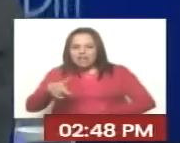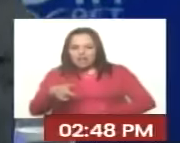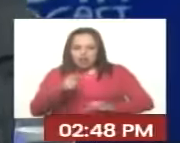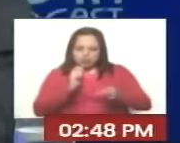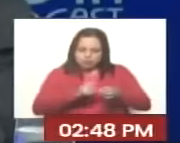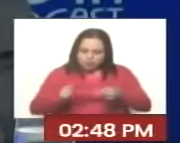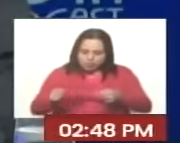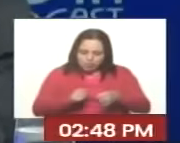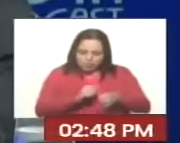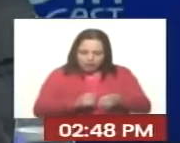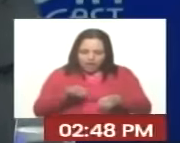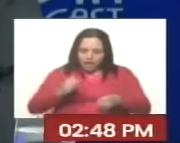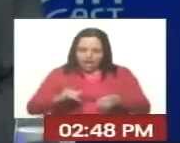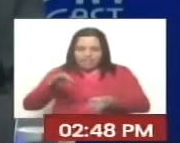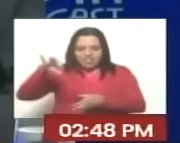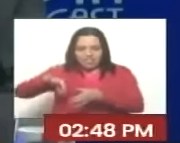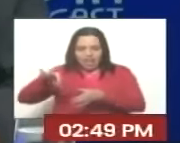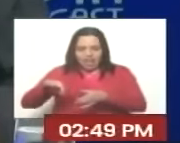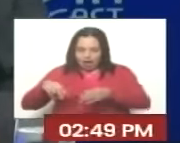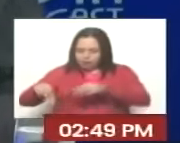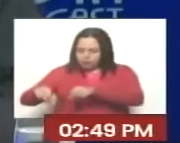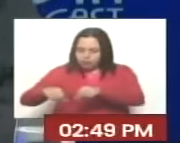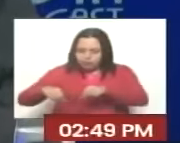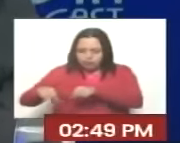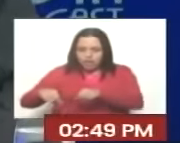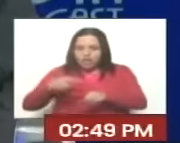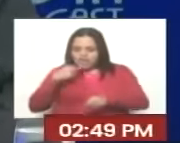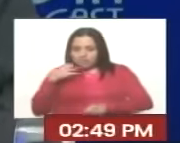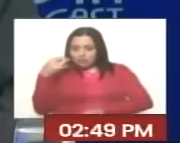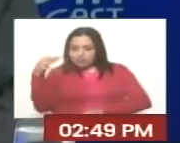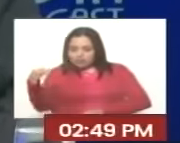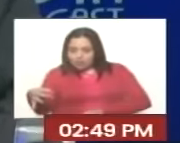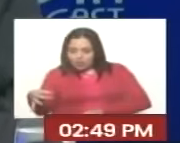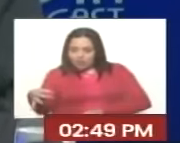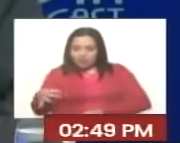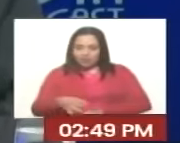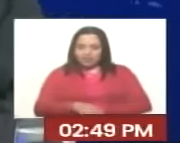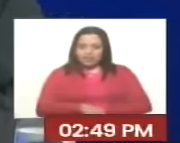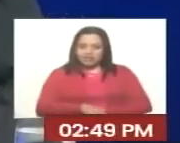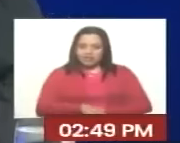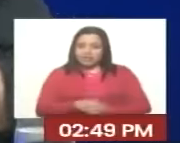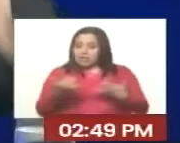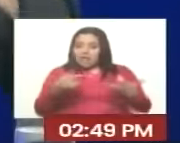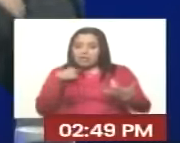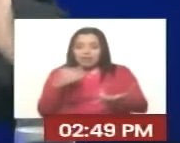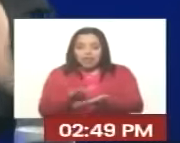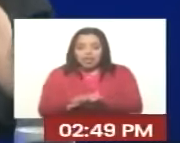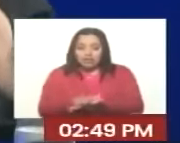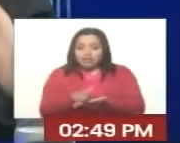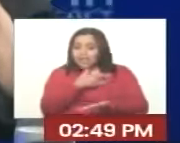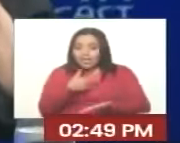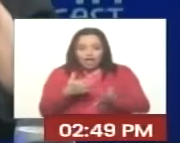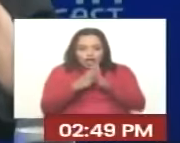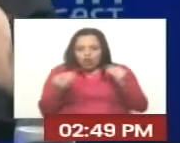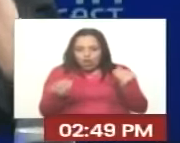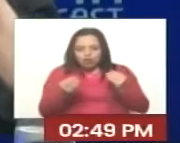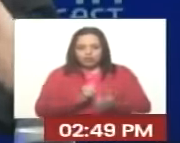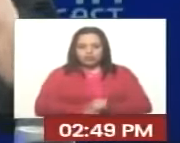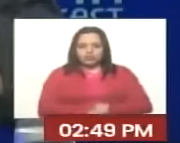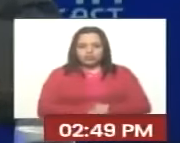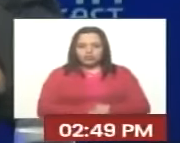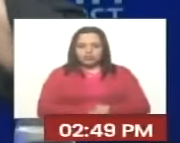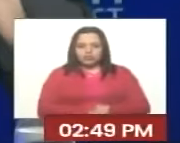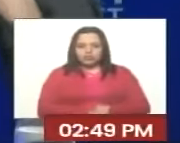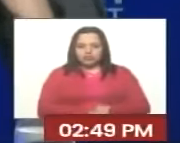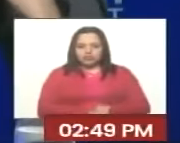Diluidos en un té. Ella dice que le dio eso para ya matarlo. O sea, ella planeó todo. Planeó